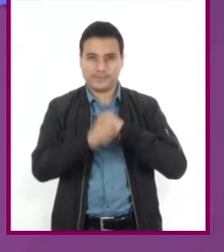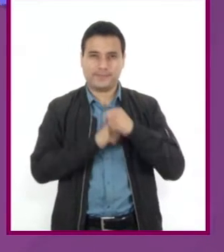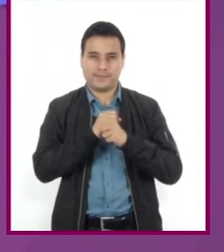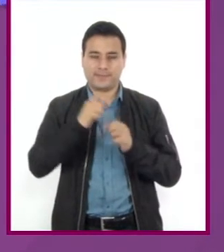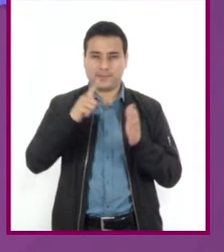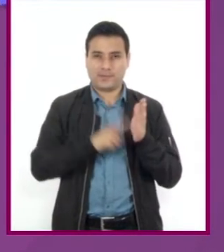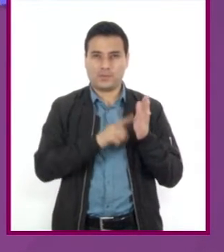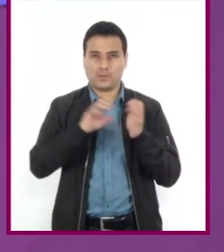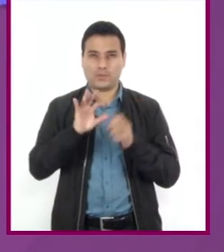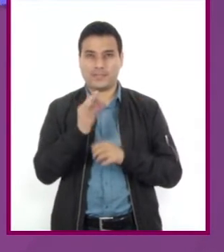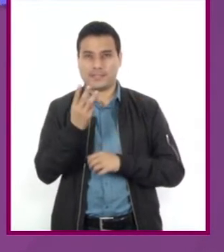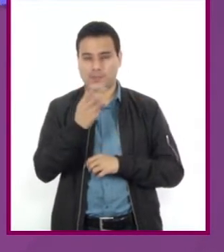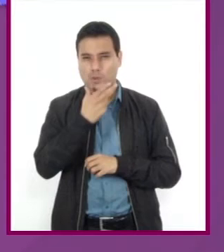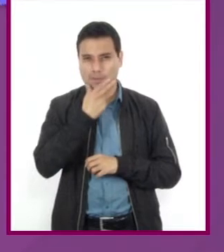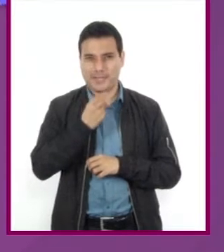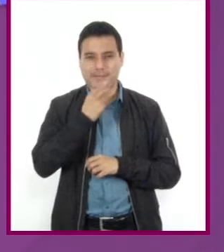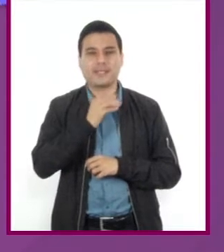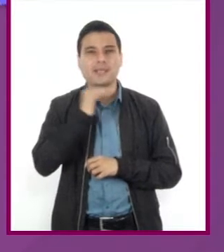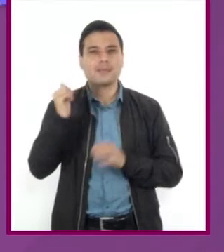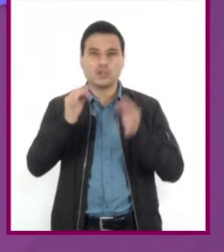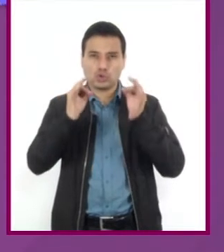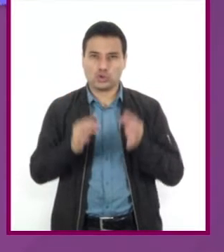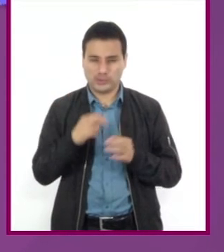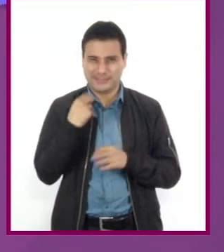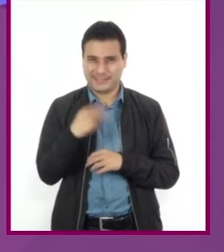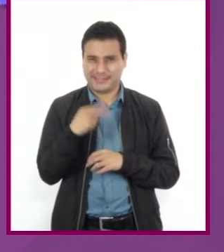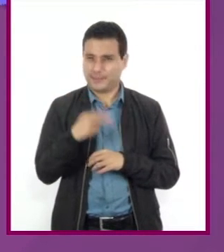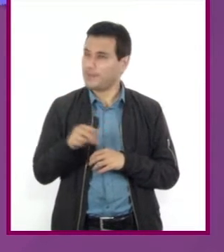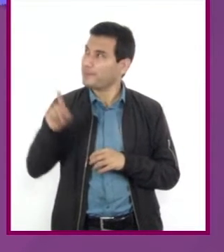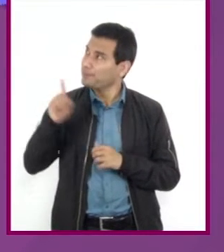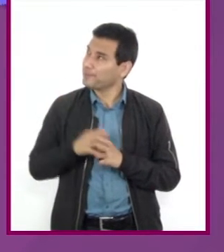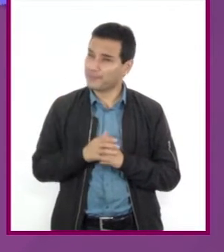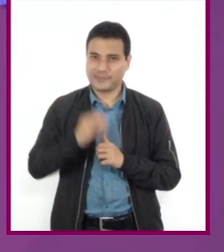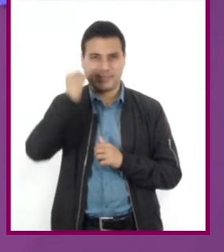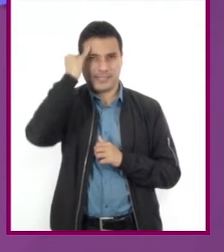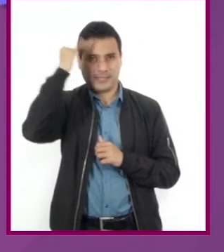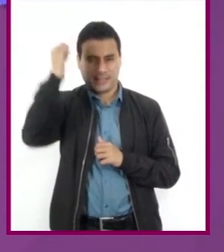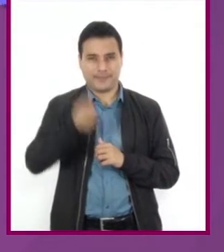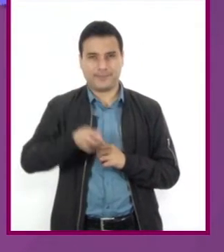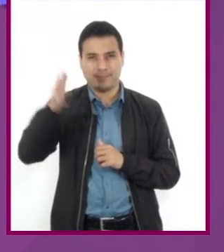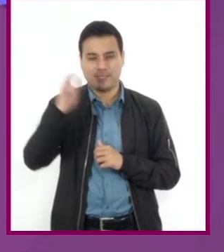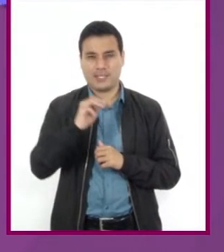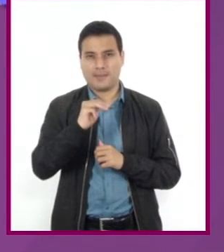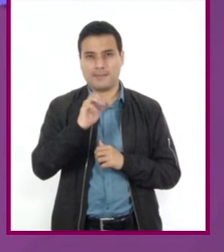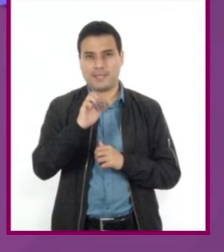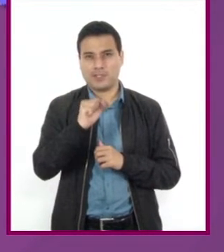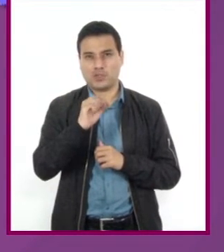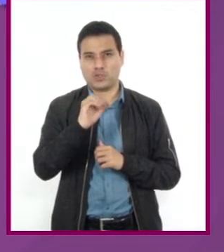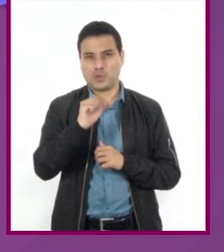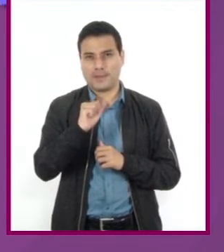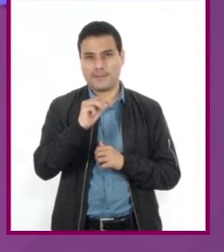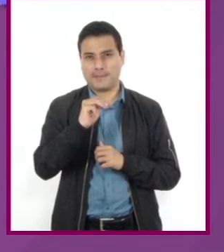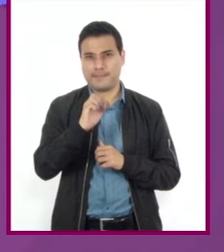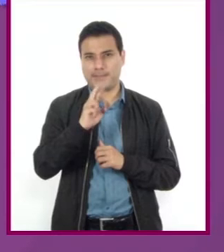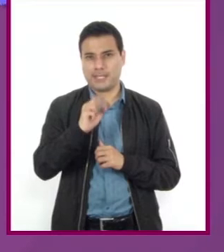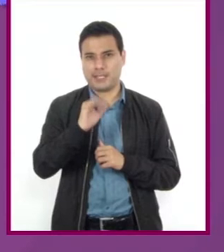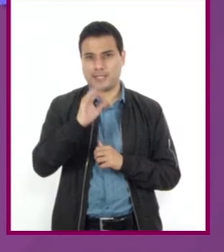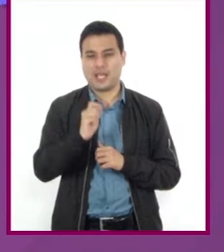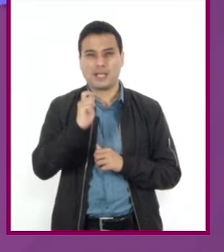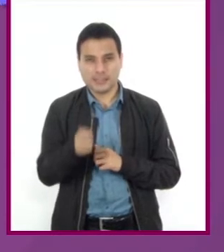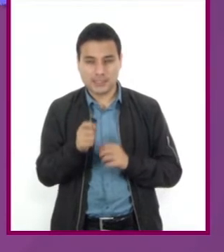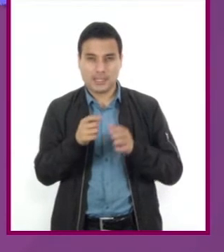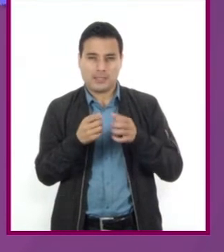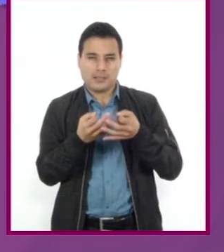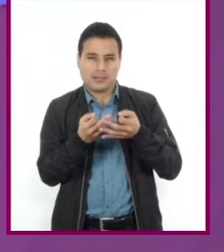1943, el etnólogo alemán Paul Kirchhoff acuñó el término Mesoamérica para referirse a una extensa región